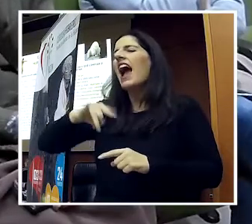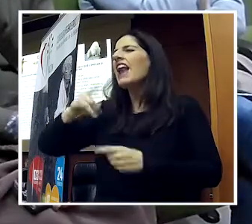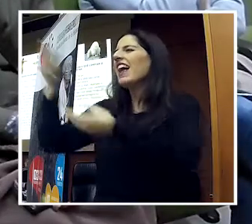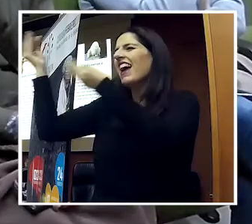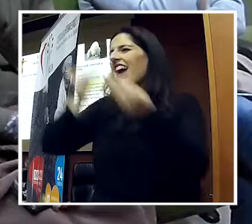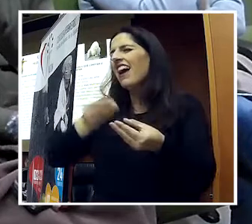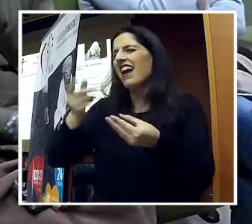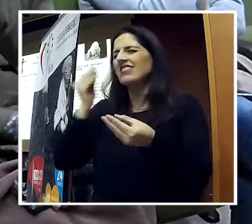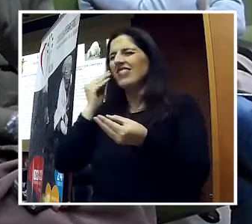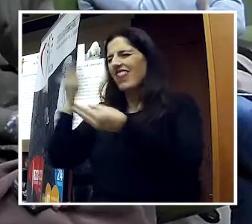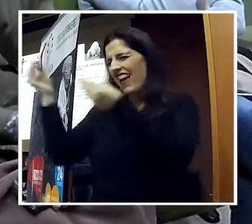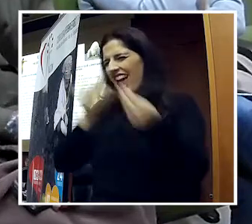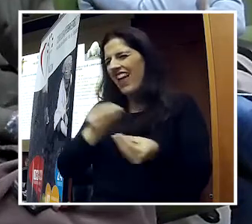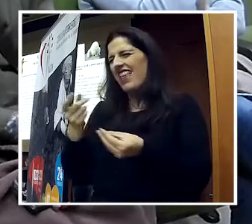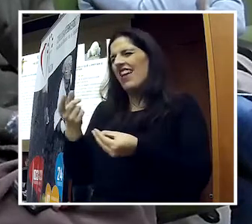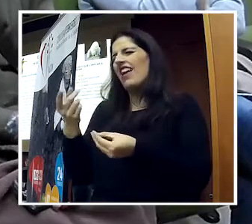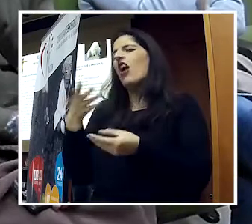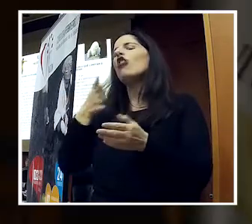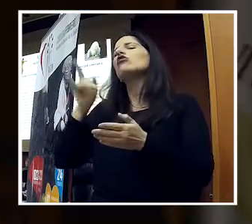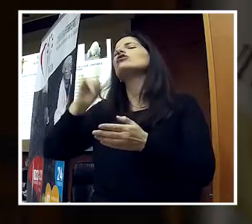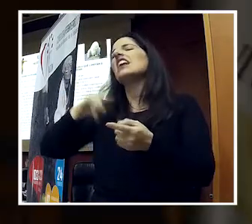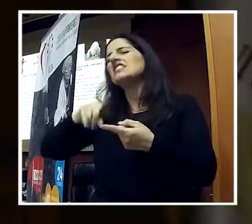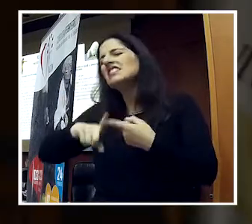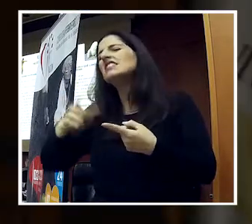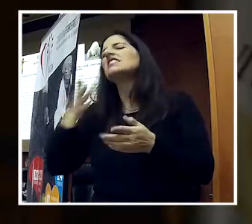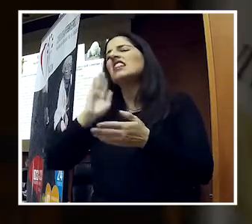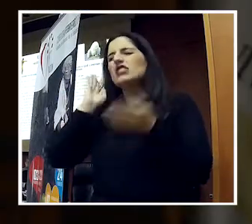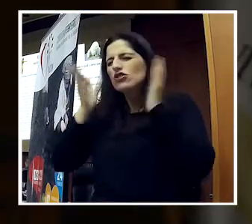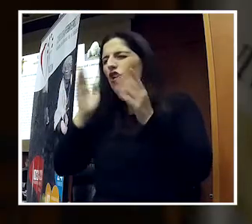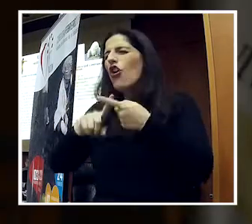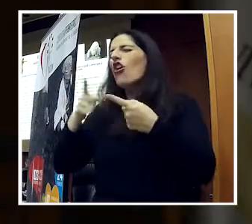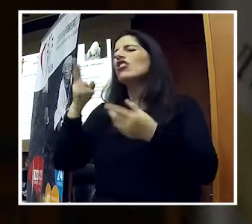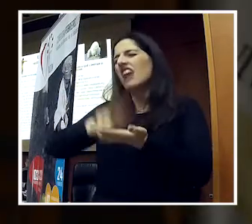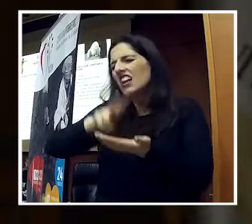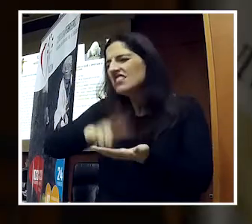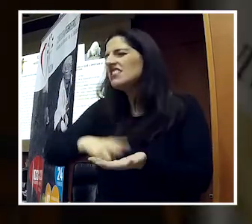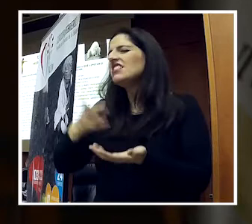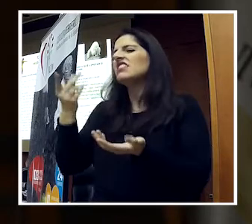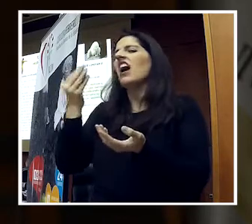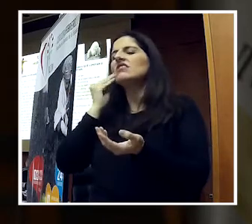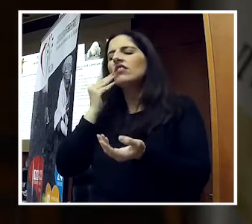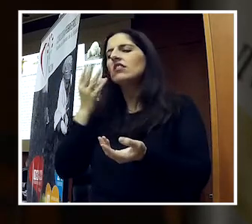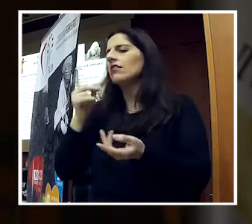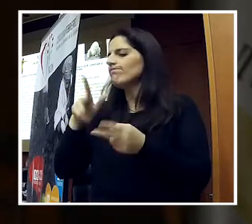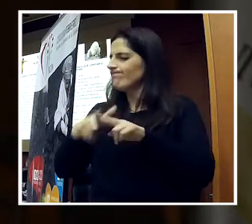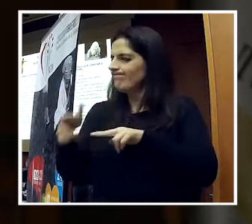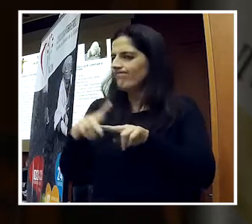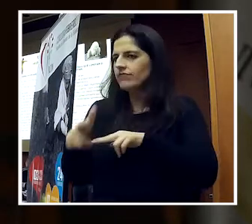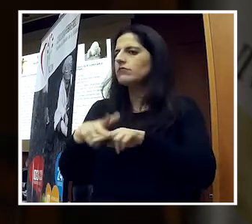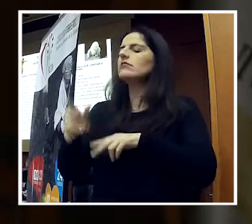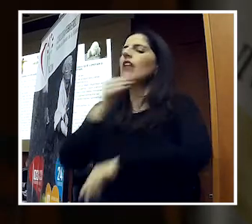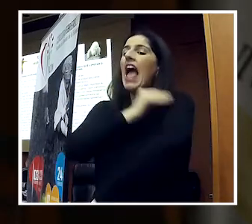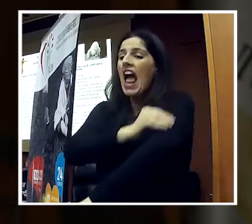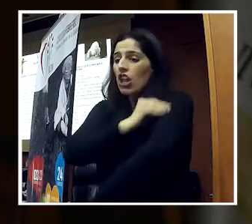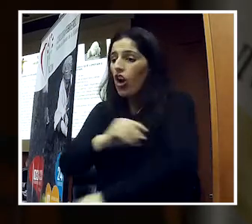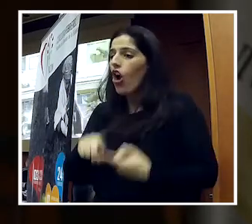son verdaderamente tóxicas y nocivas, como embutidos, salchichas, hamburguesas, etcétera. Evitar fritas rebozadas, limitar el consumo de alcohol y limitar el consumo